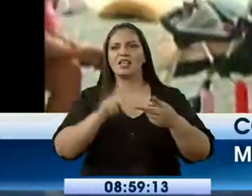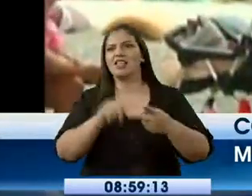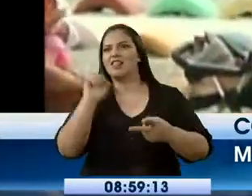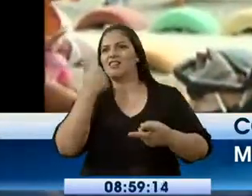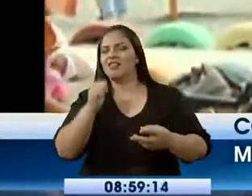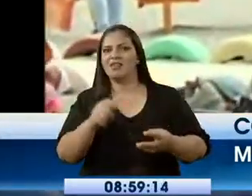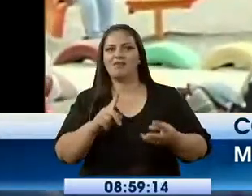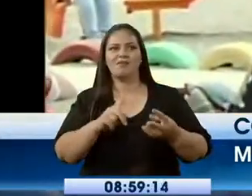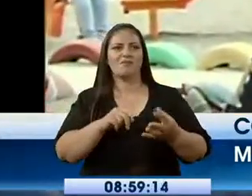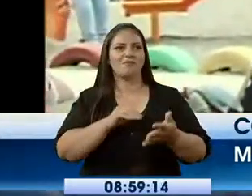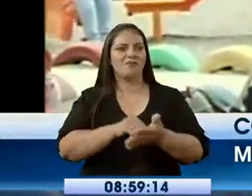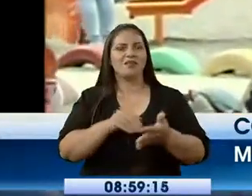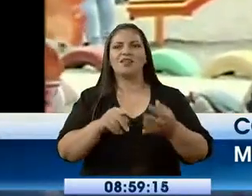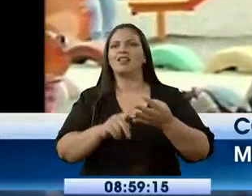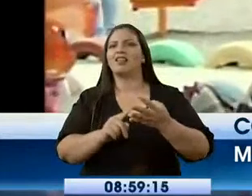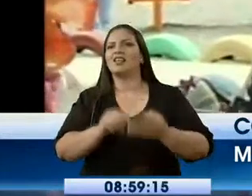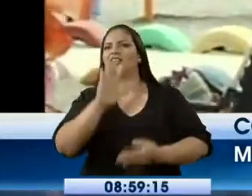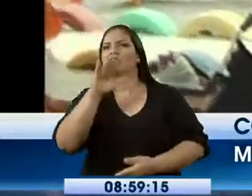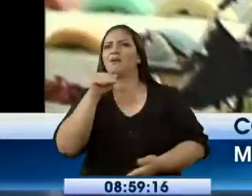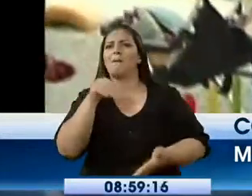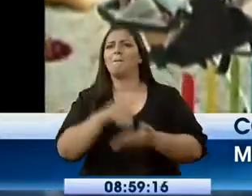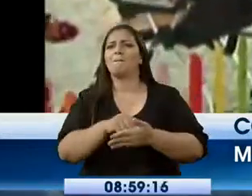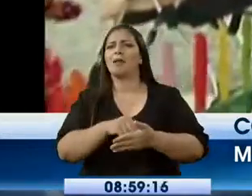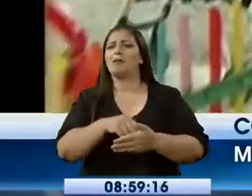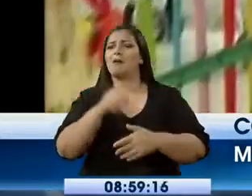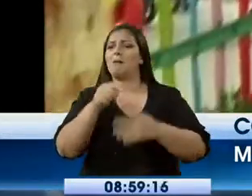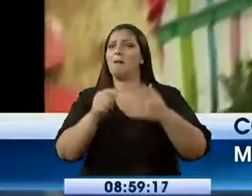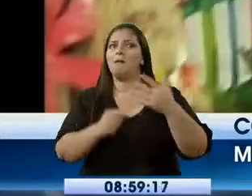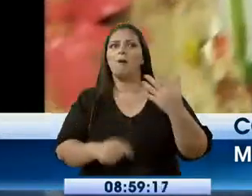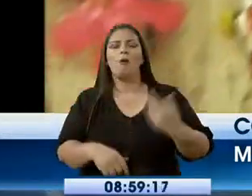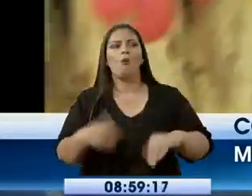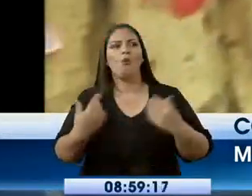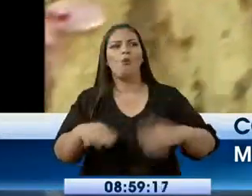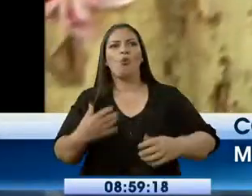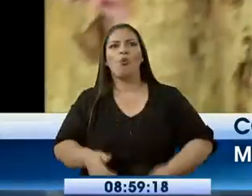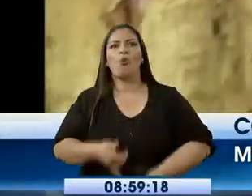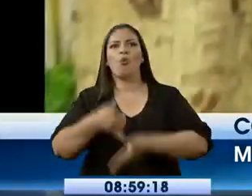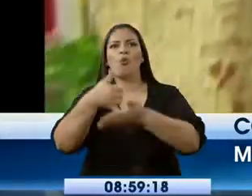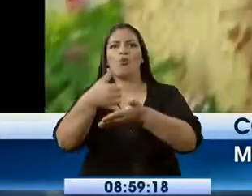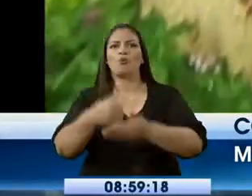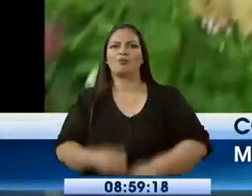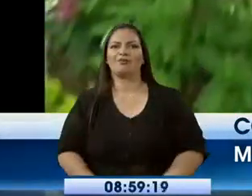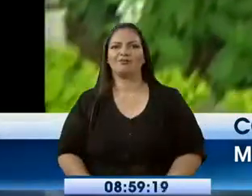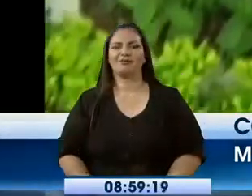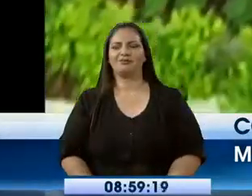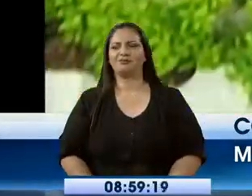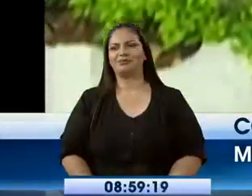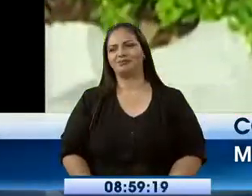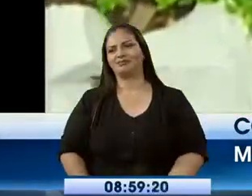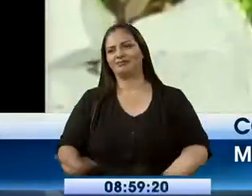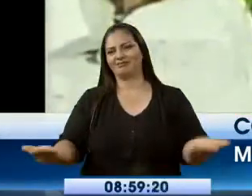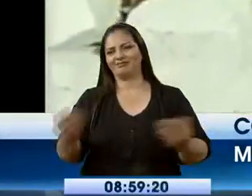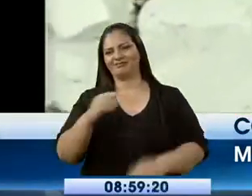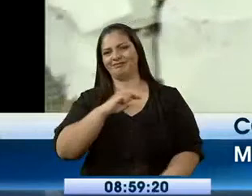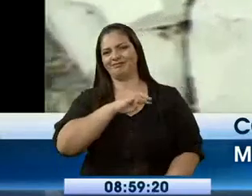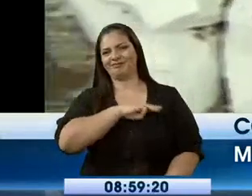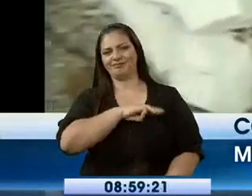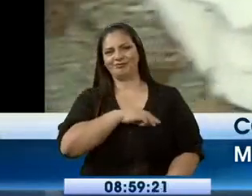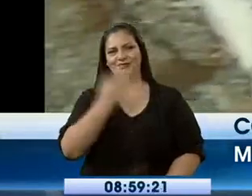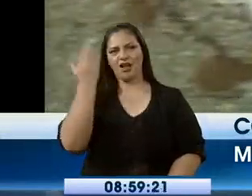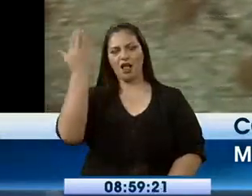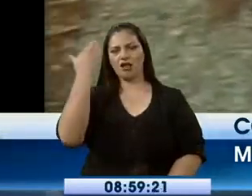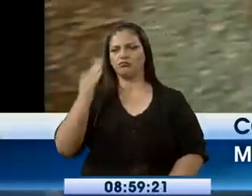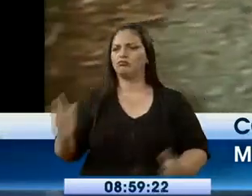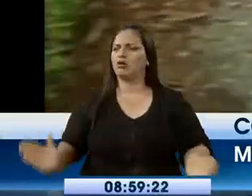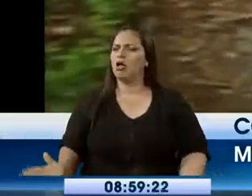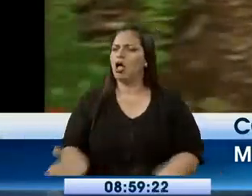eso completamos esos $100,000. El municipio de Guayaquil, el alcalde Jaime Nebot, siempre quiere incentivar a la población a crecer, crecer en progreso y